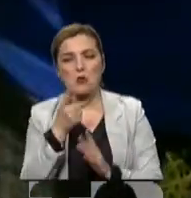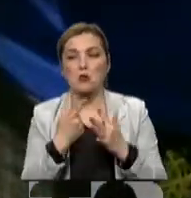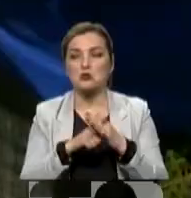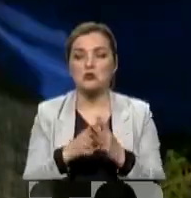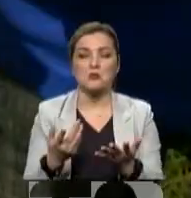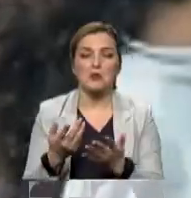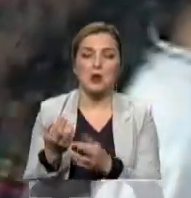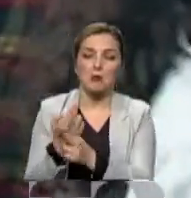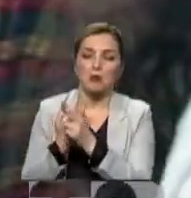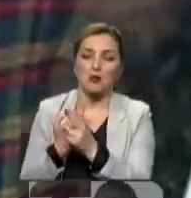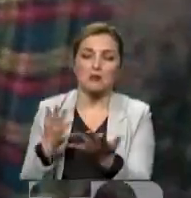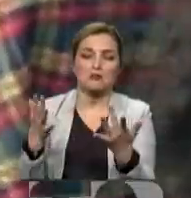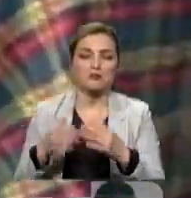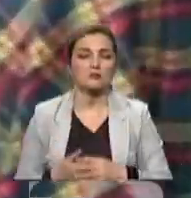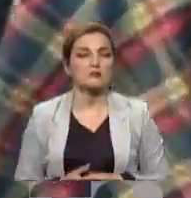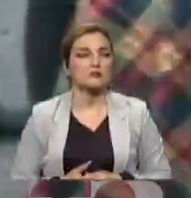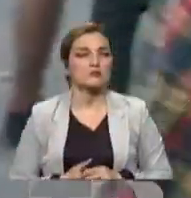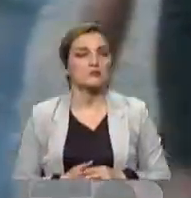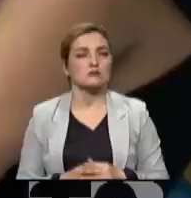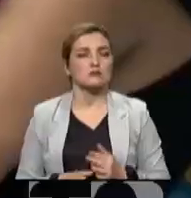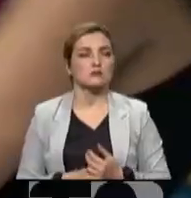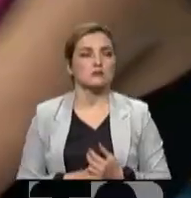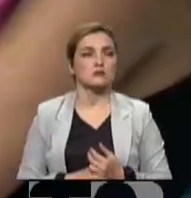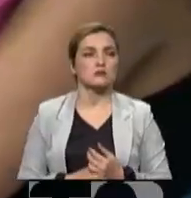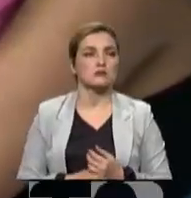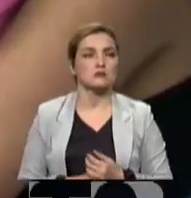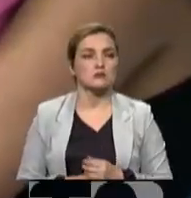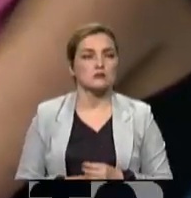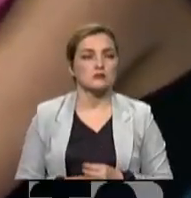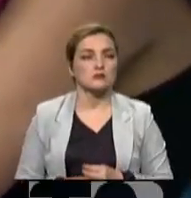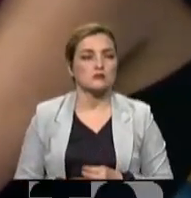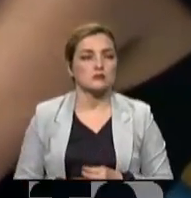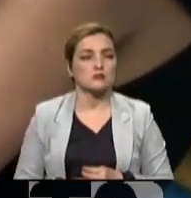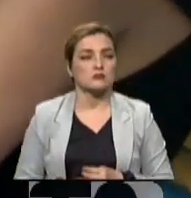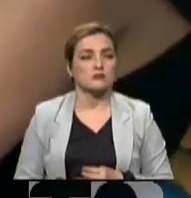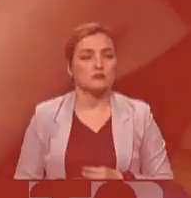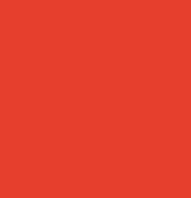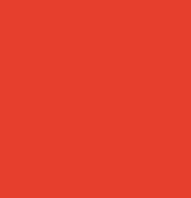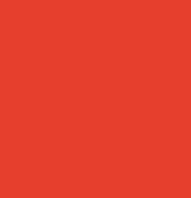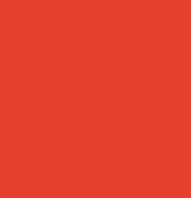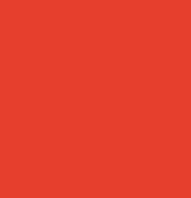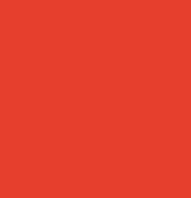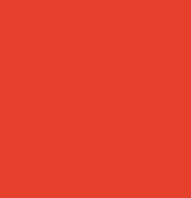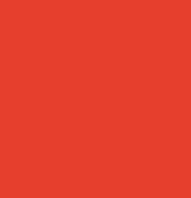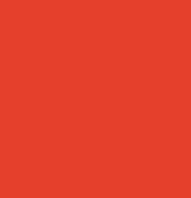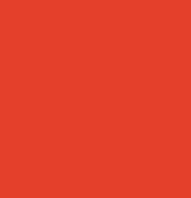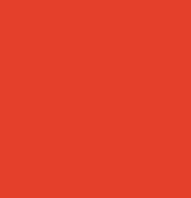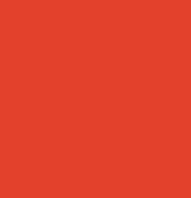inclusión. Sin embargo, no tuvimos respuesta. Fernanda Ceballos, 24 horas.